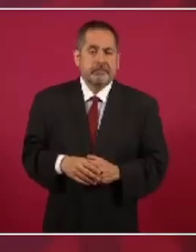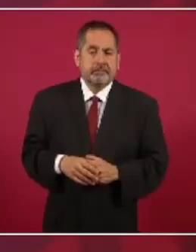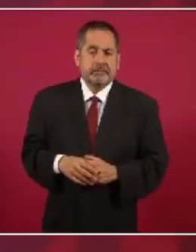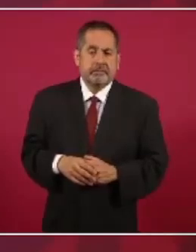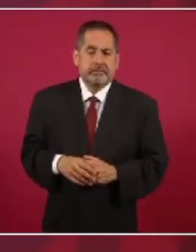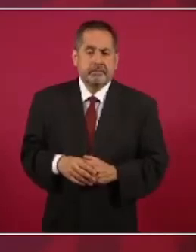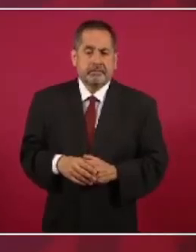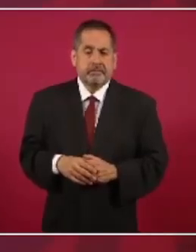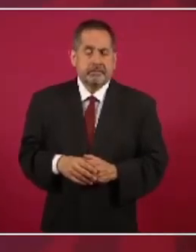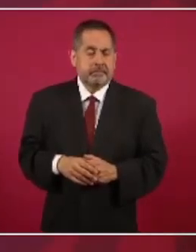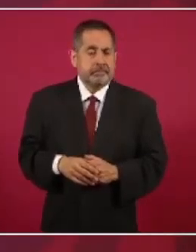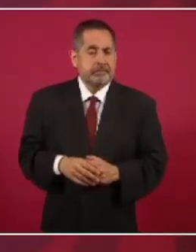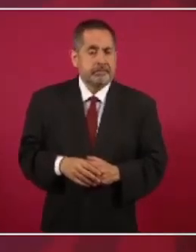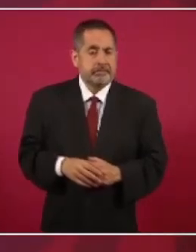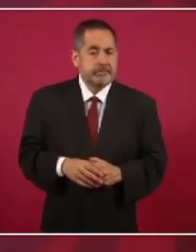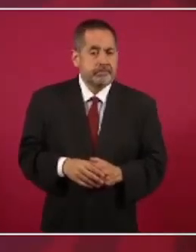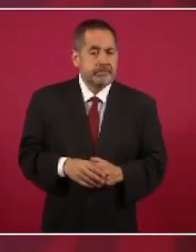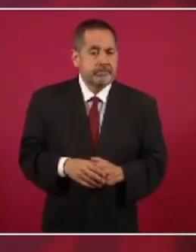hace una